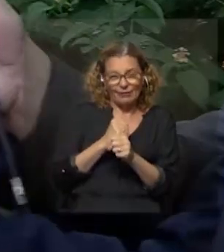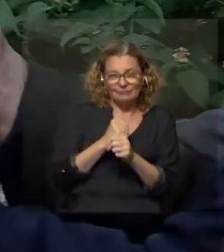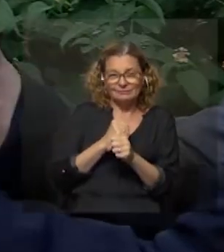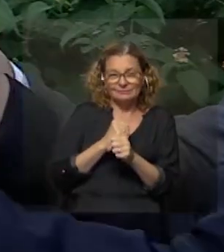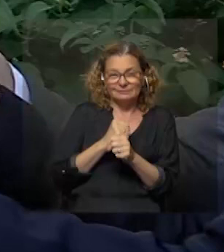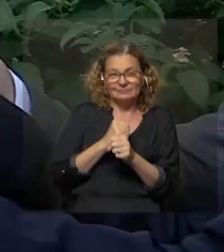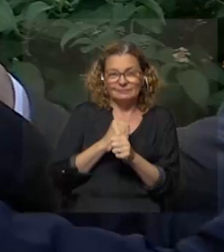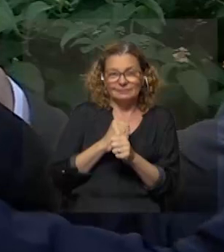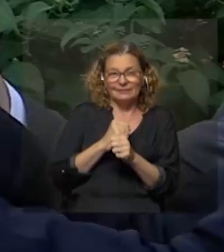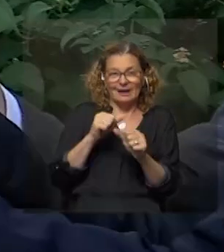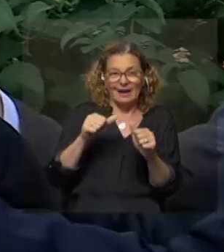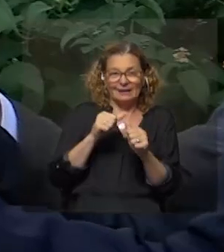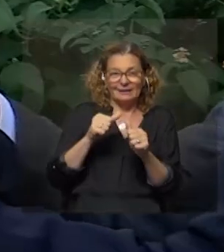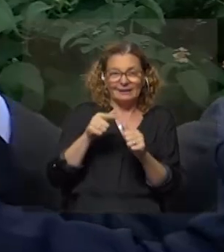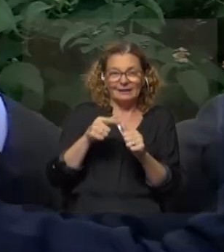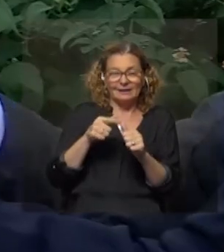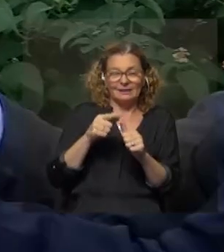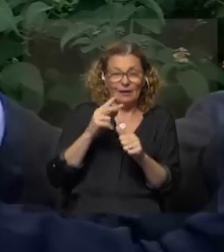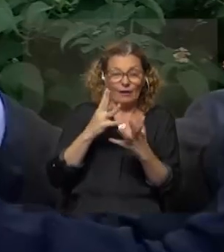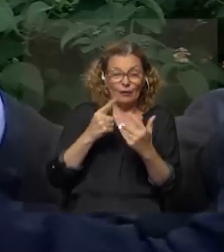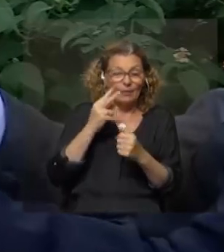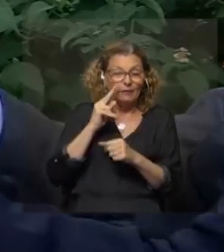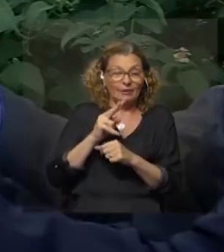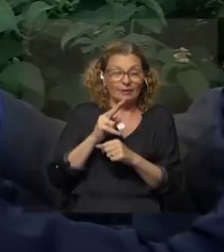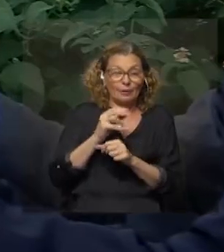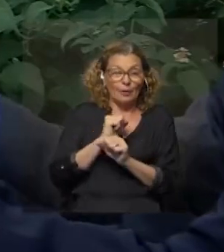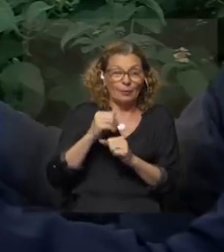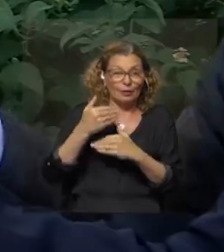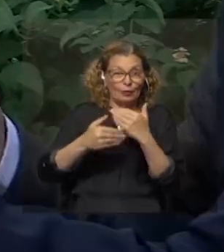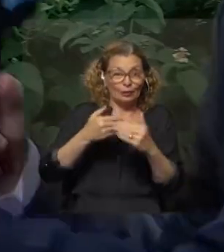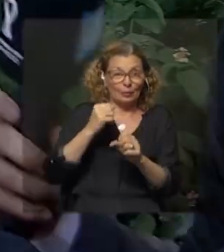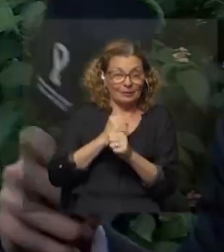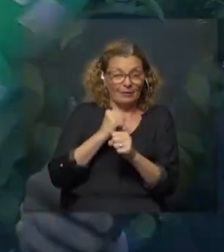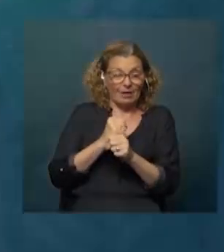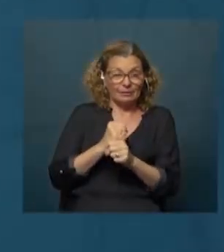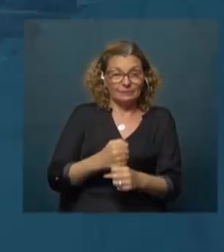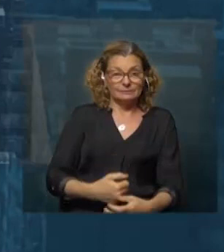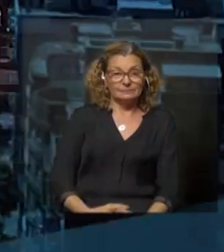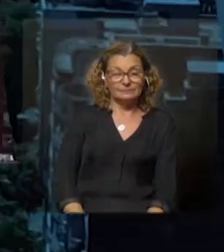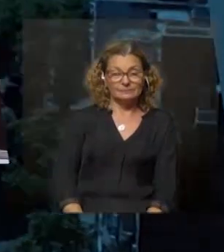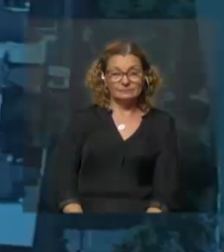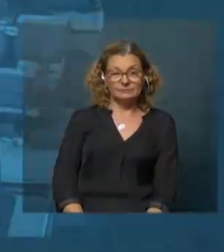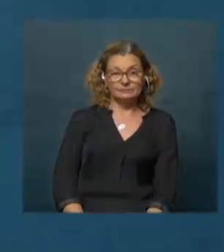que hacen que bueno en nuestra visión no pueden continuar en sus cargos